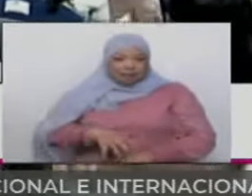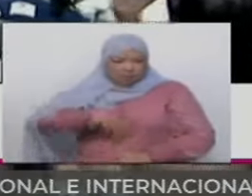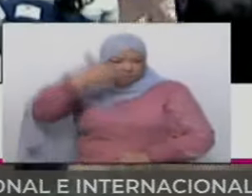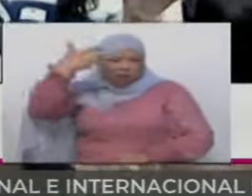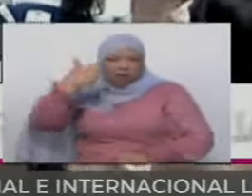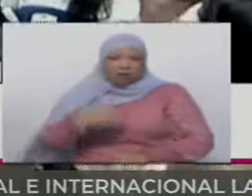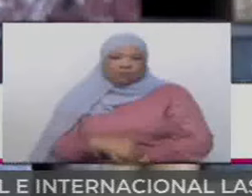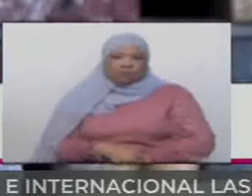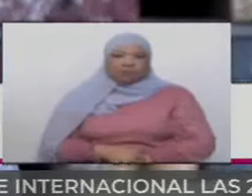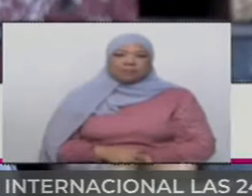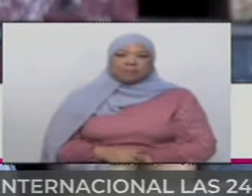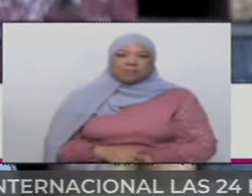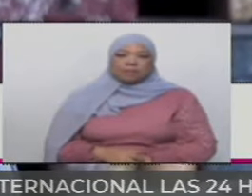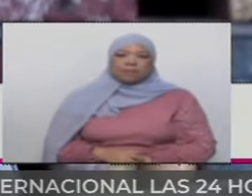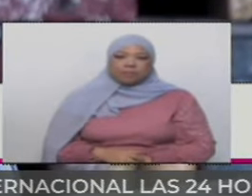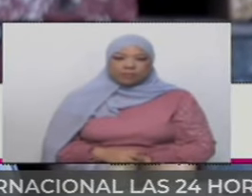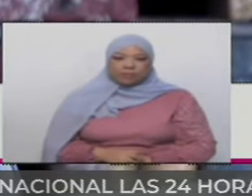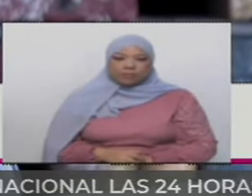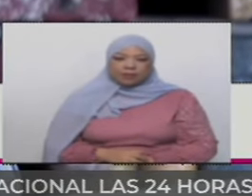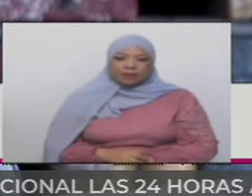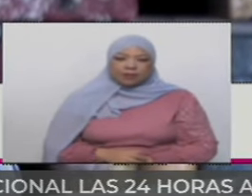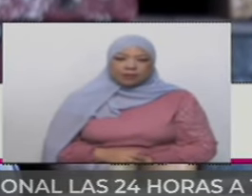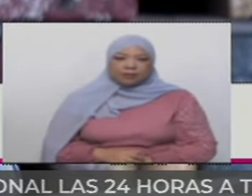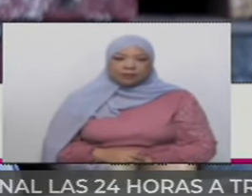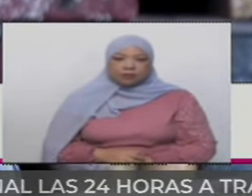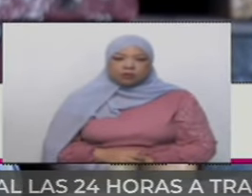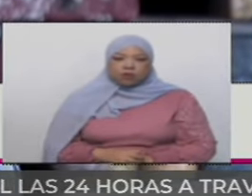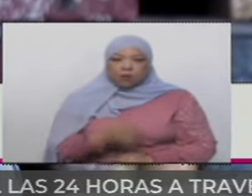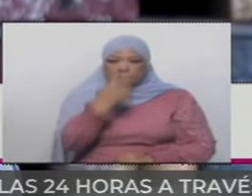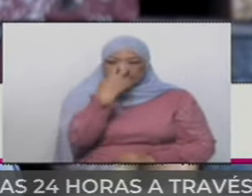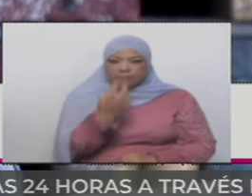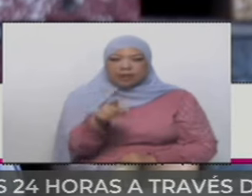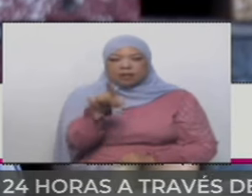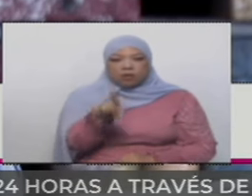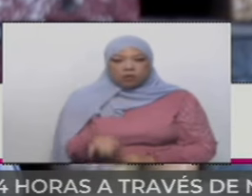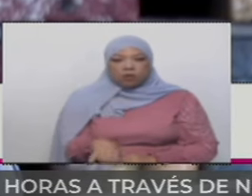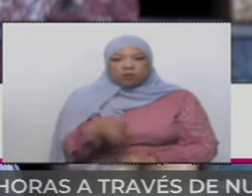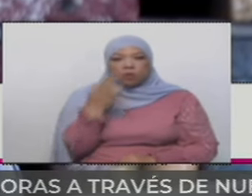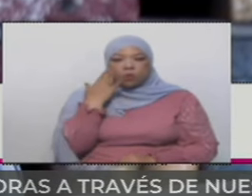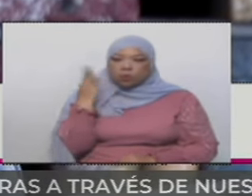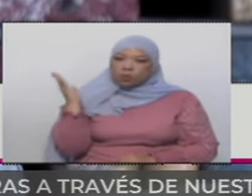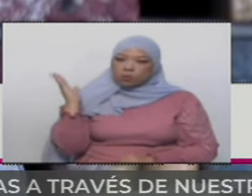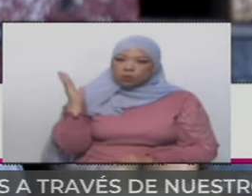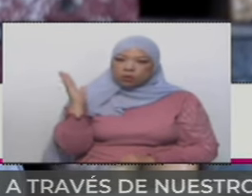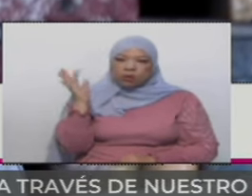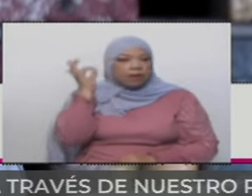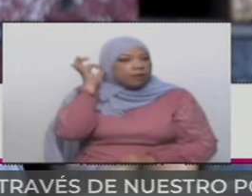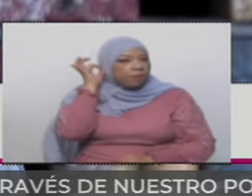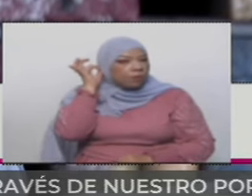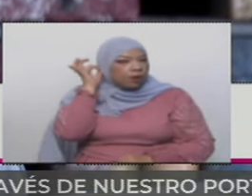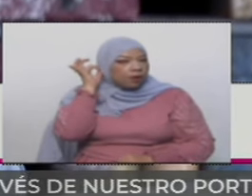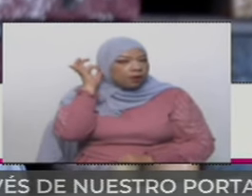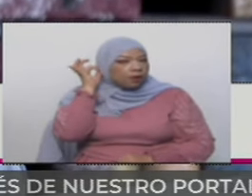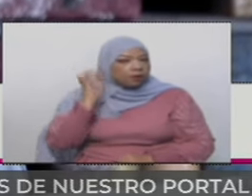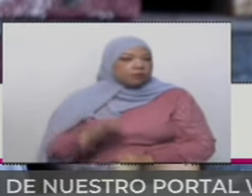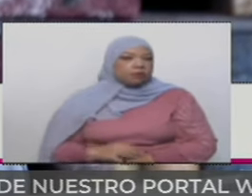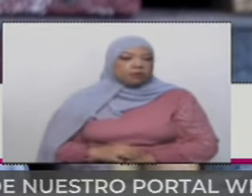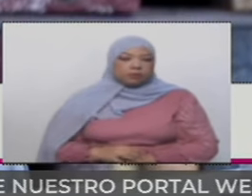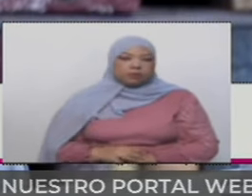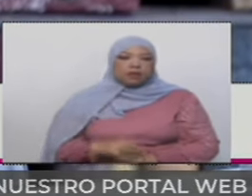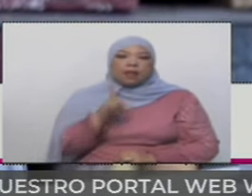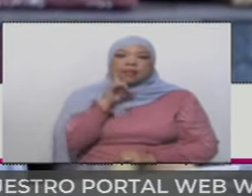Edison. Aquí tenemos invitados también a Margiela Suárez,